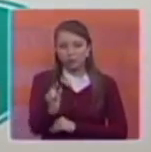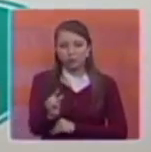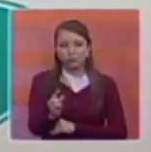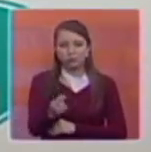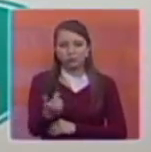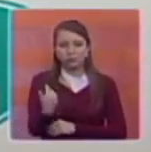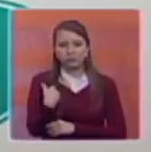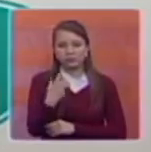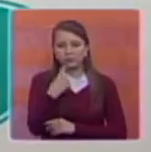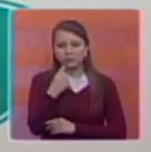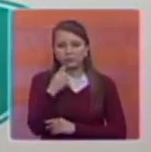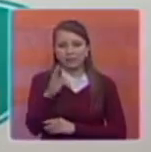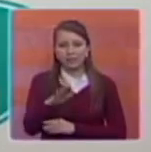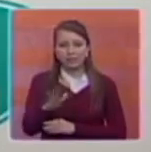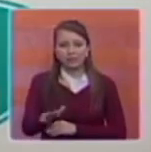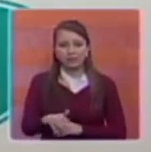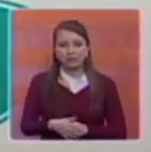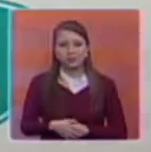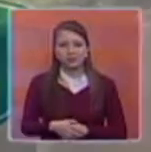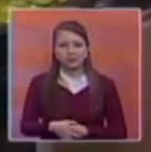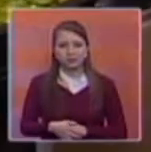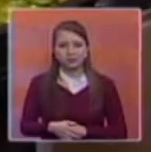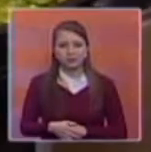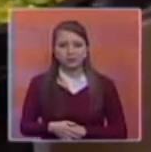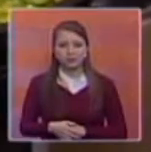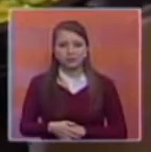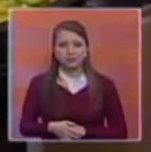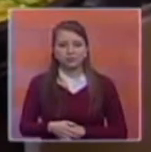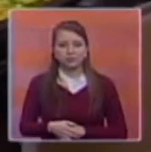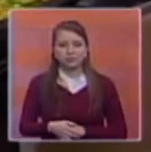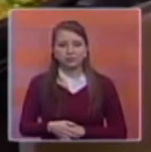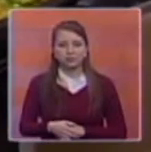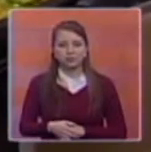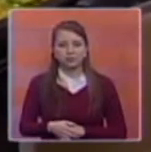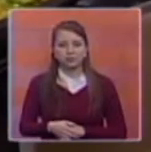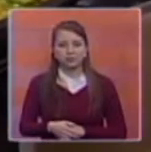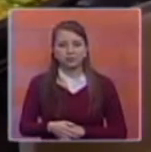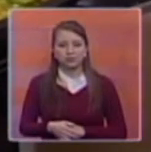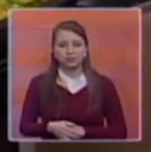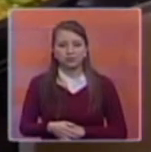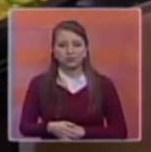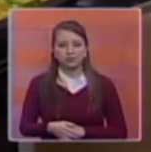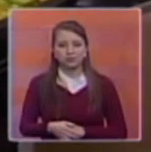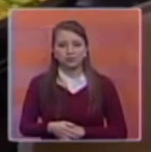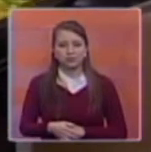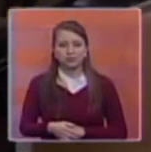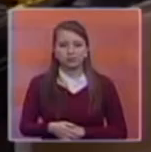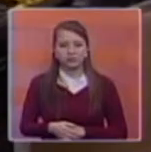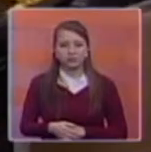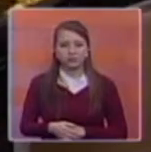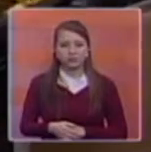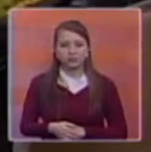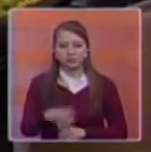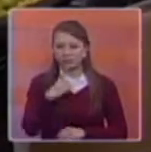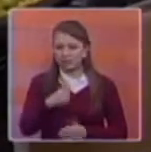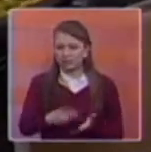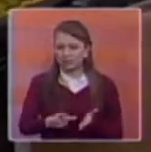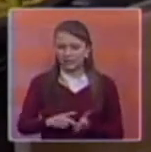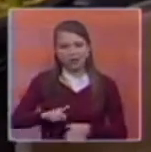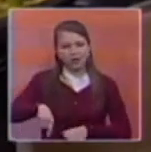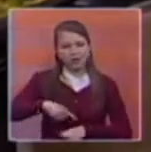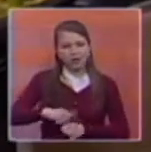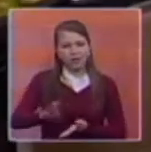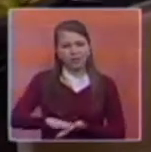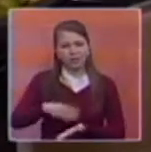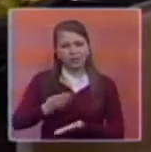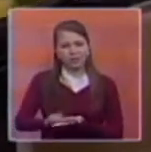ají y me olvidé. Es verdad que me olvidé. Con razón, pues si esto está, tengo la temperatura baja. Y digo, esto está muy frío,